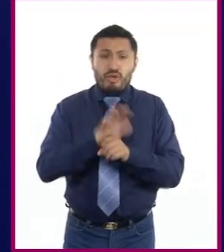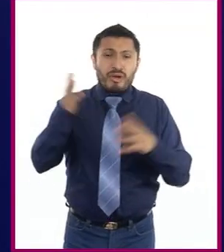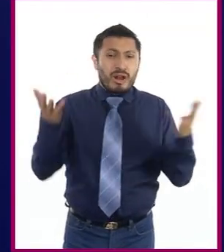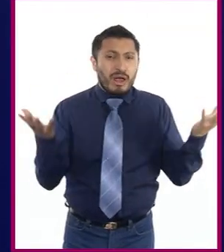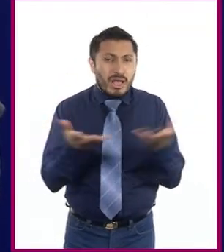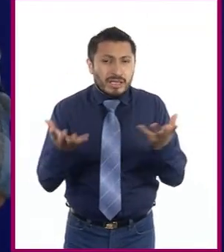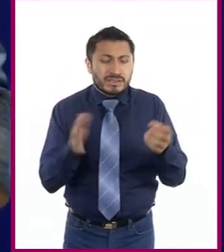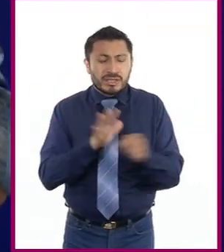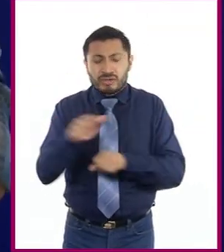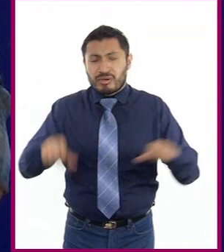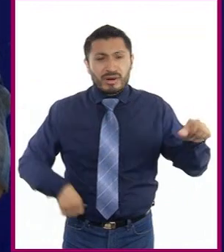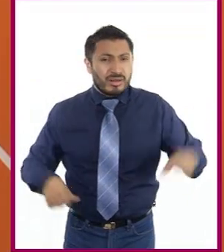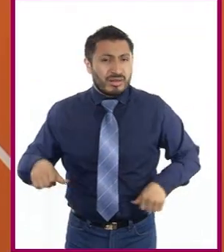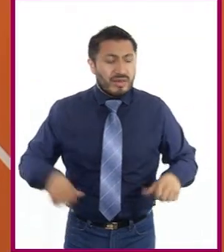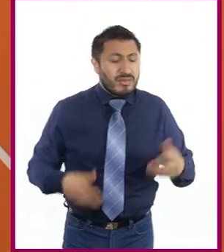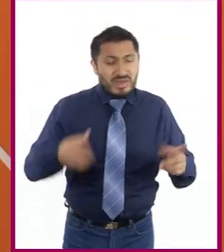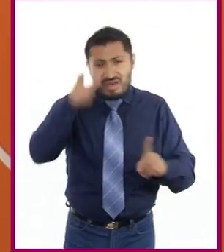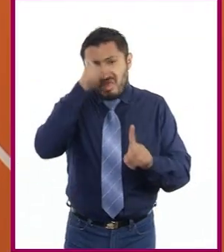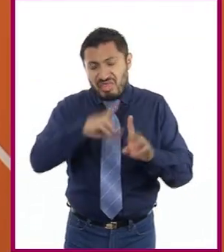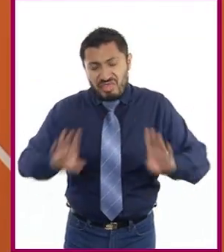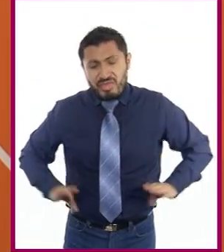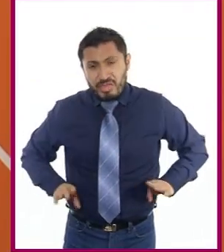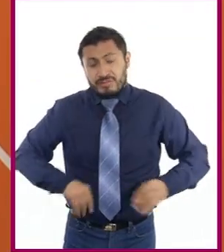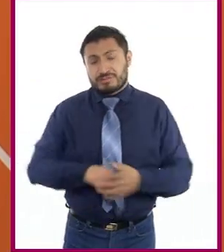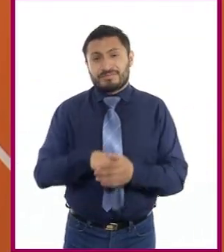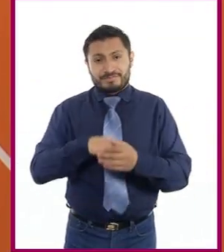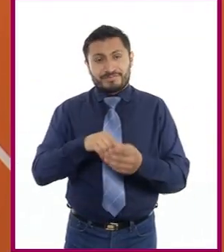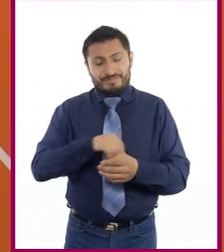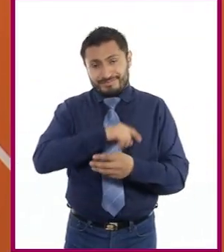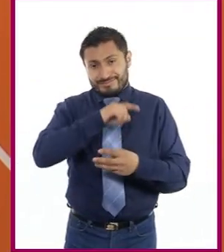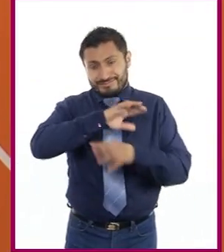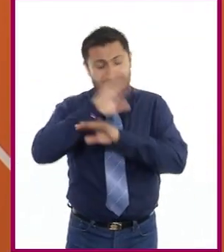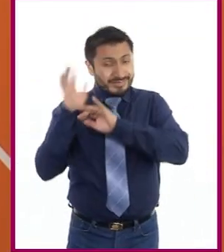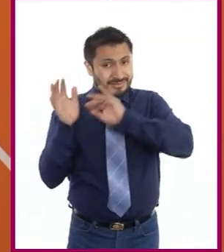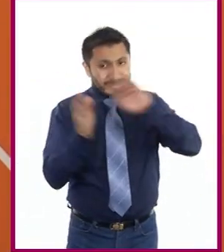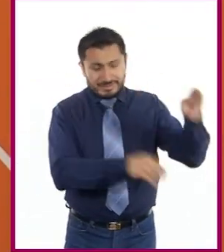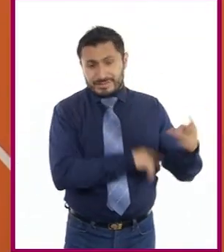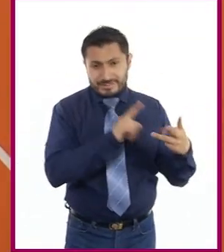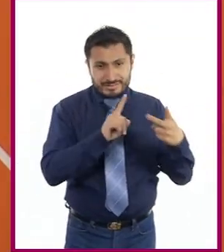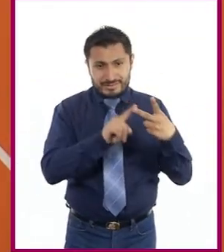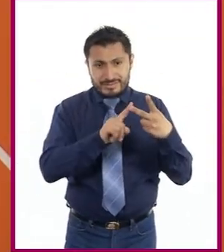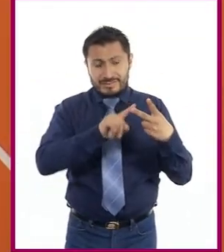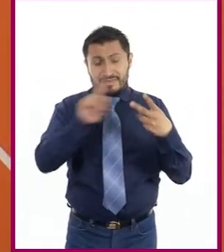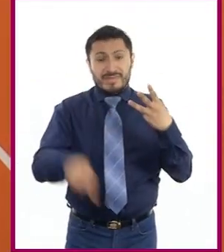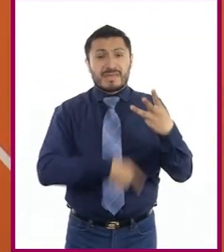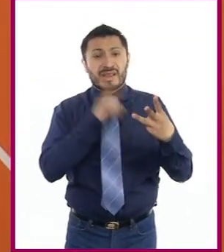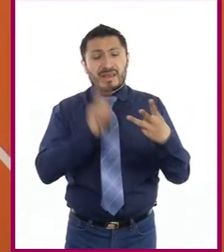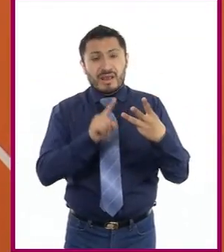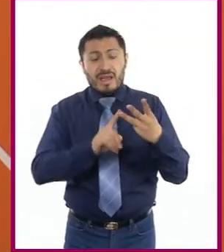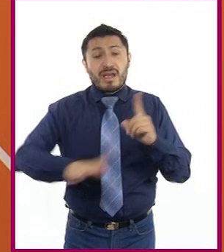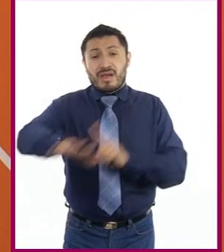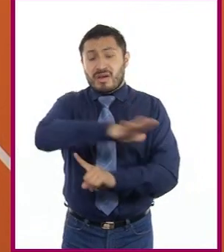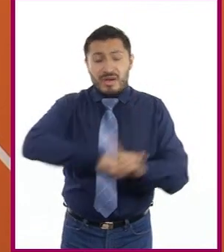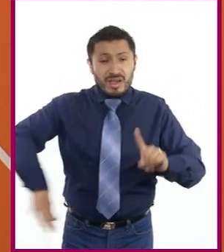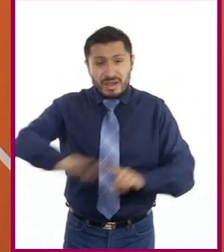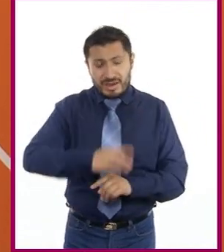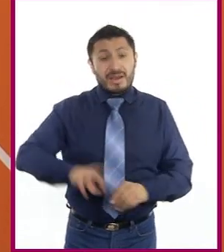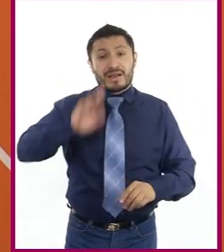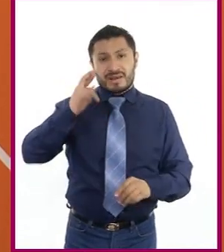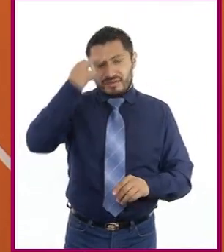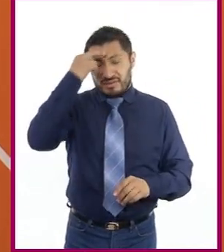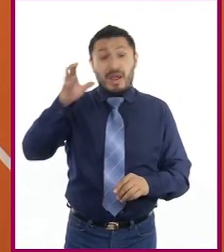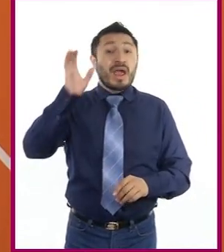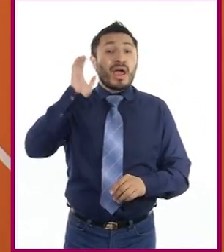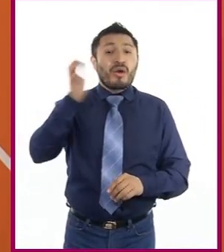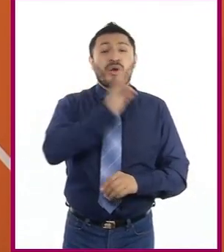con sus acciones. El ambiente. Para este último aspecto, consideraron tanto la época en que fue escrita la